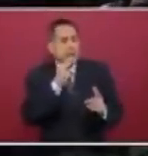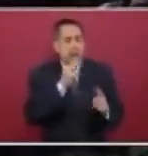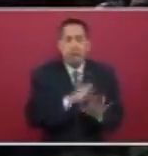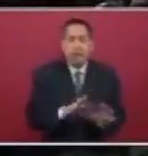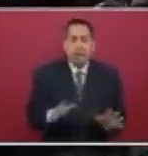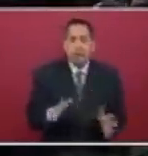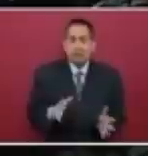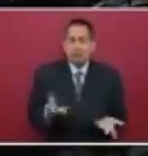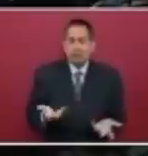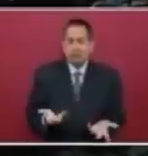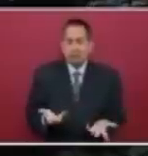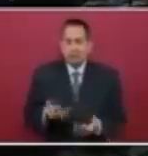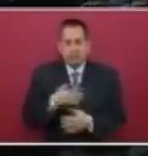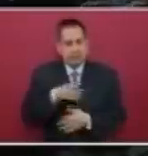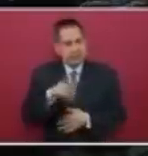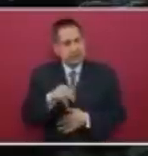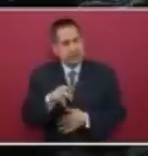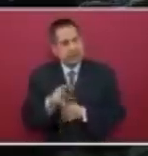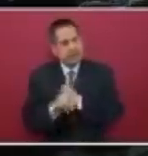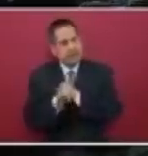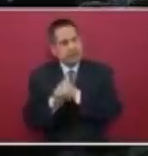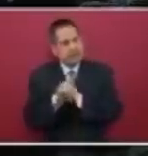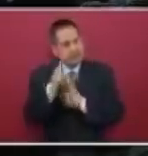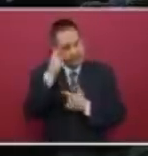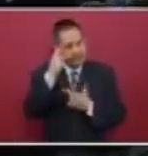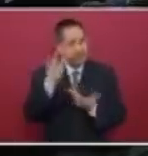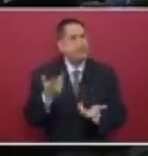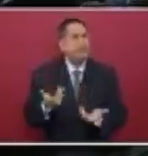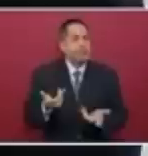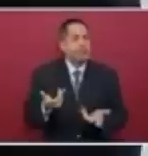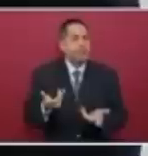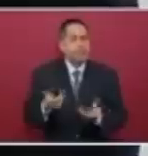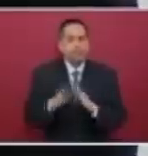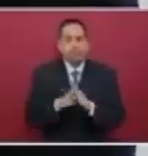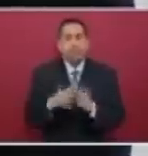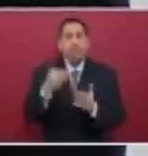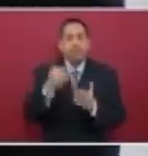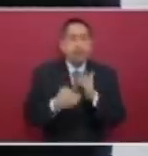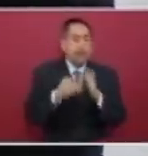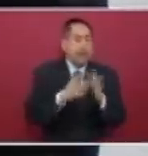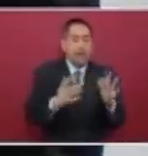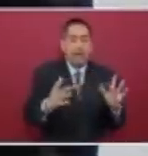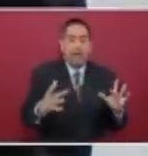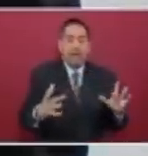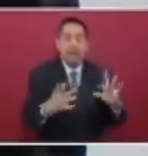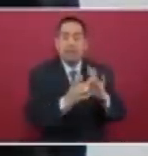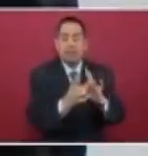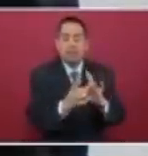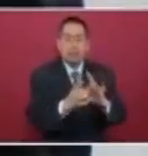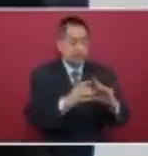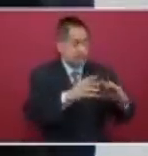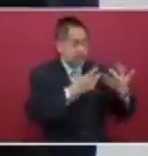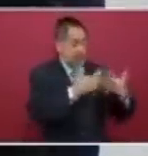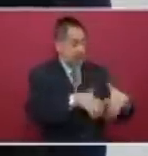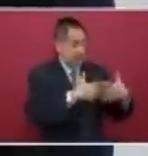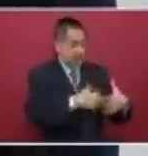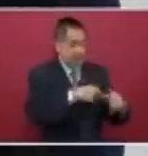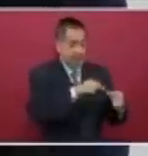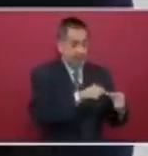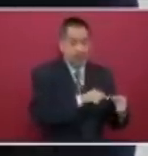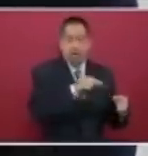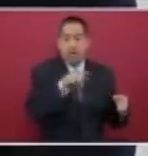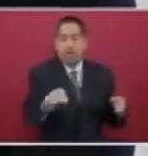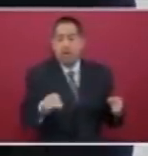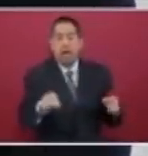cuál es la principal problemática que existe actualmente la falta de conexión de la planta de tratamiento de aguas residuales